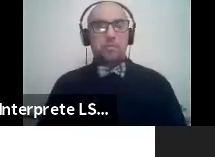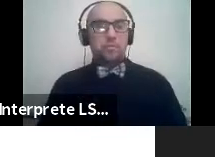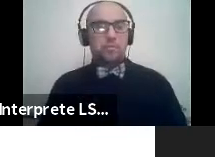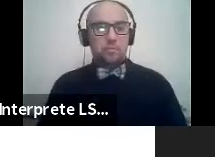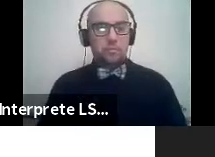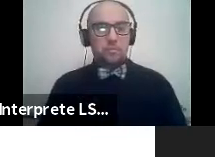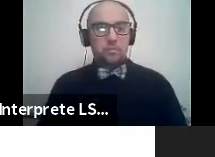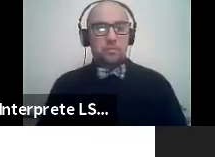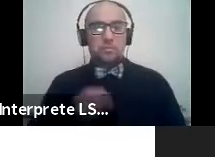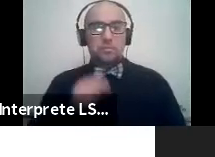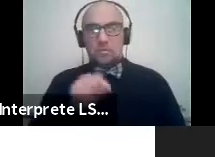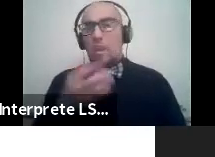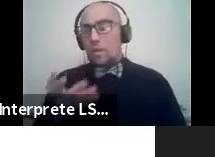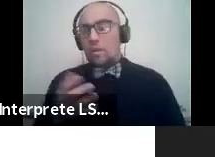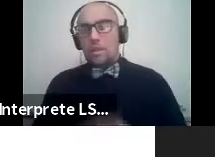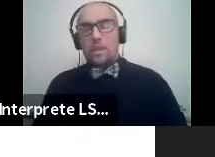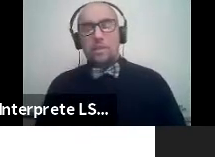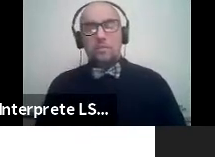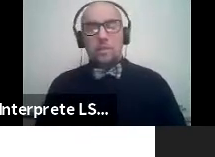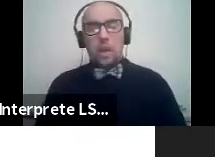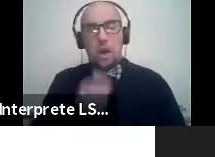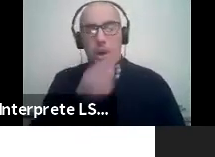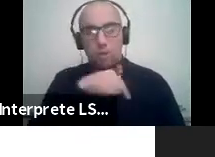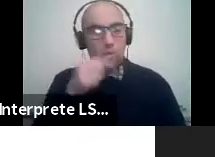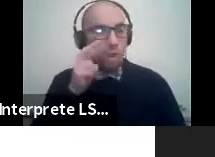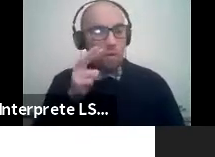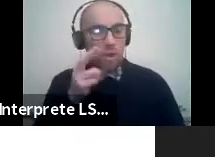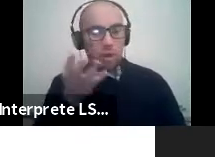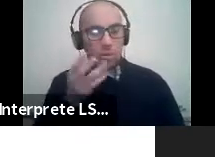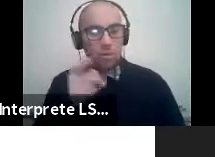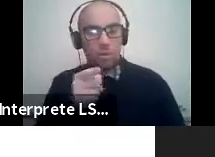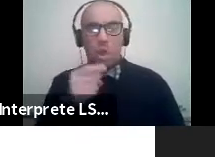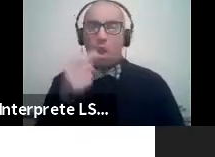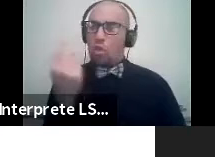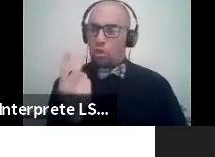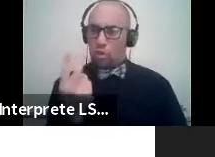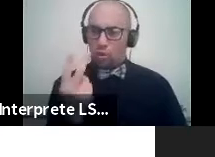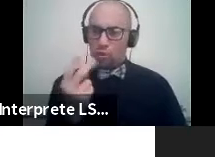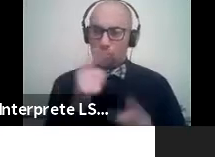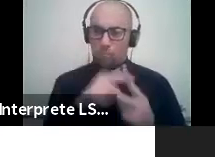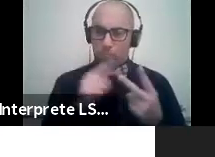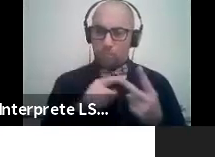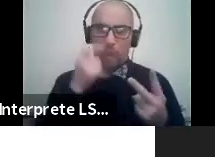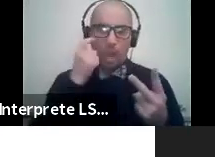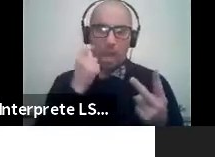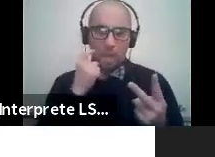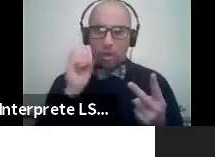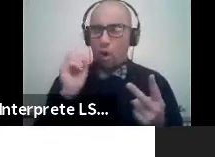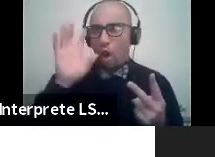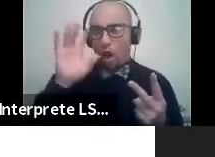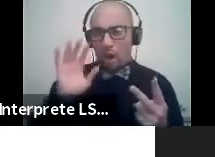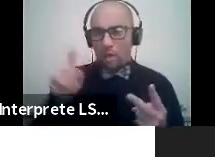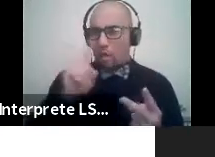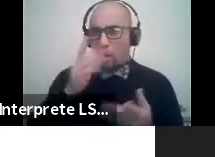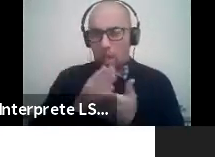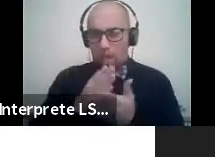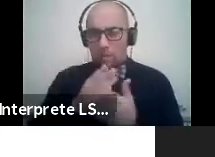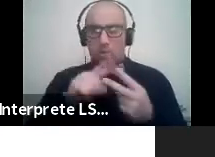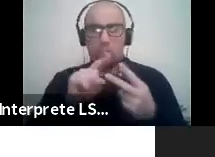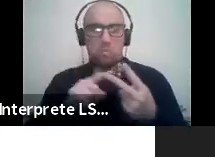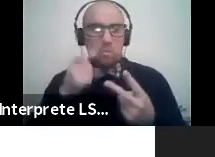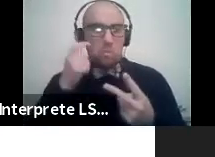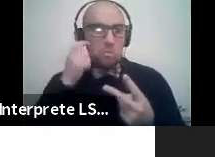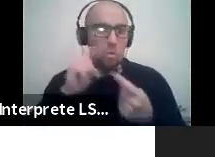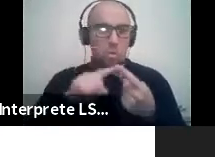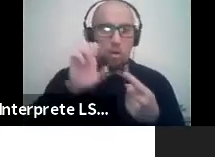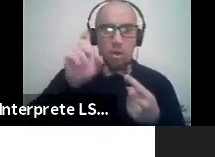Y típicamente, entonces, vamos a hablar de dos creencias o factores no académicos. Uno son los estereotipos,